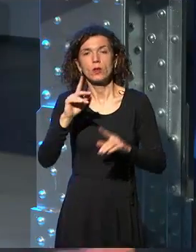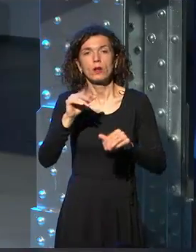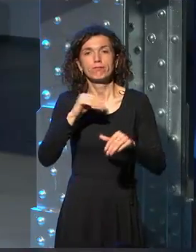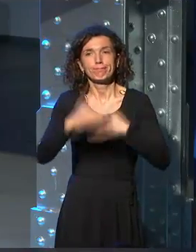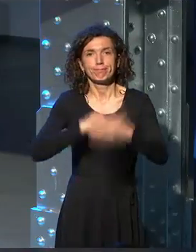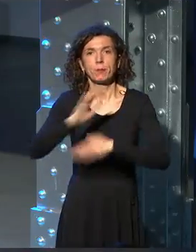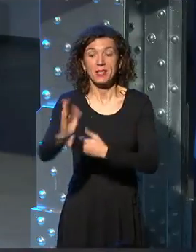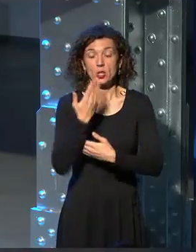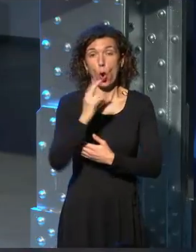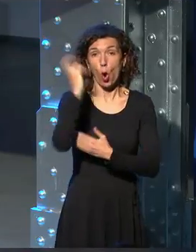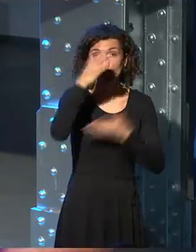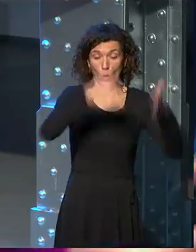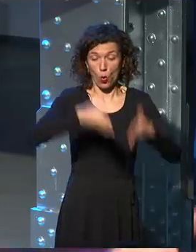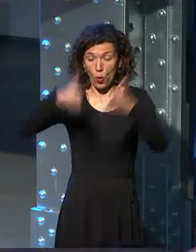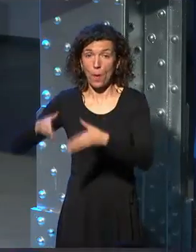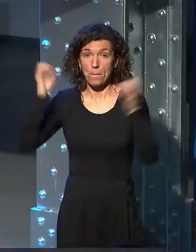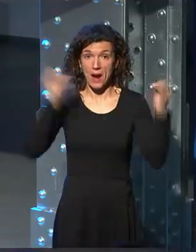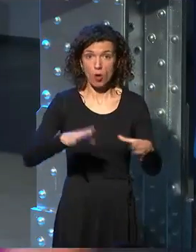presentó a otros magos,